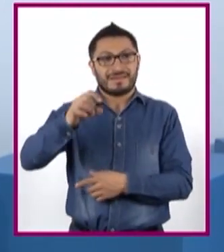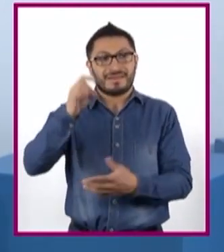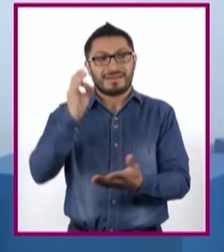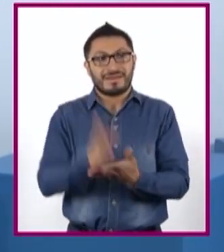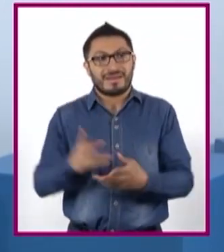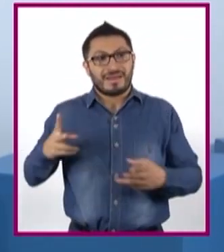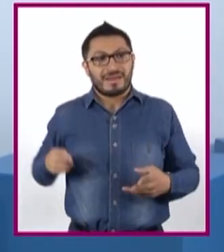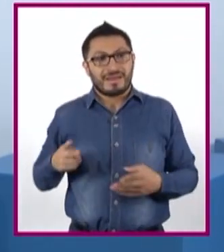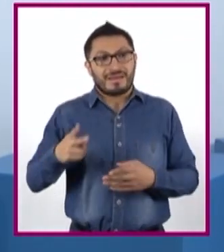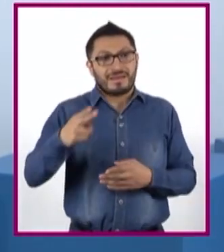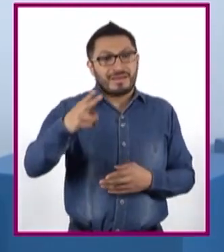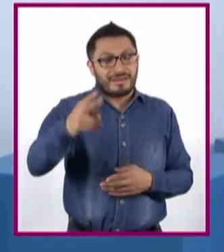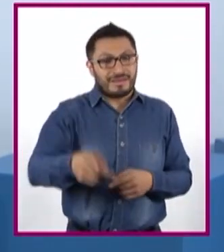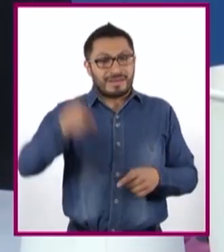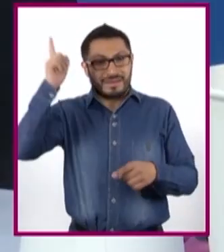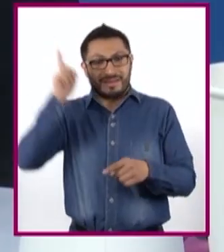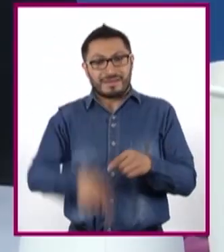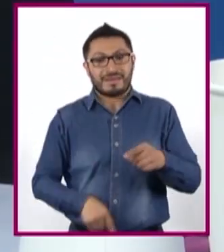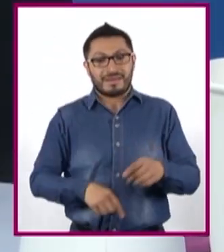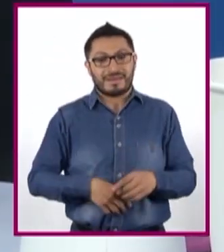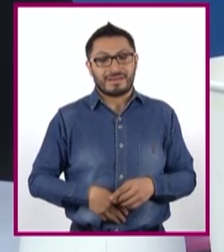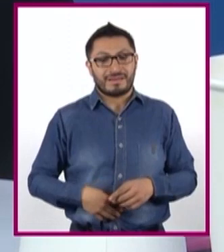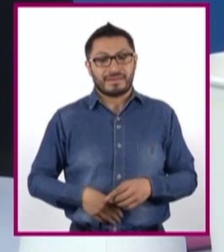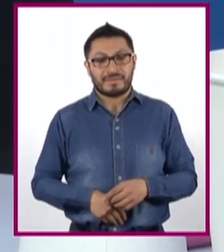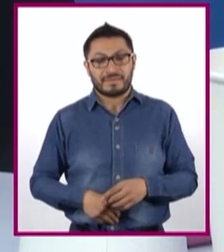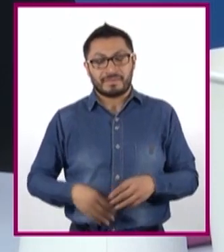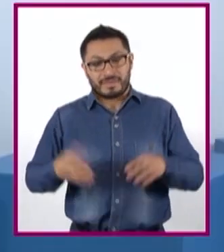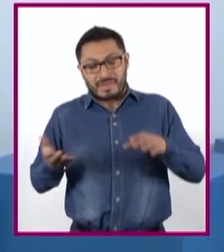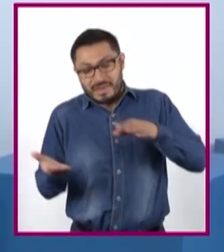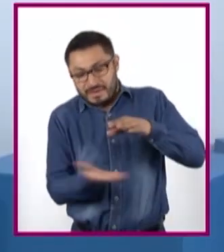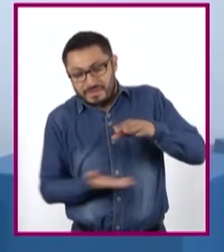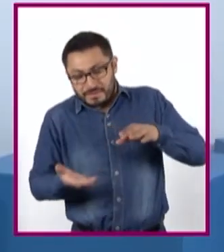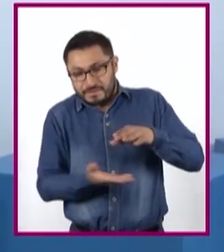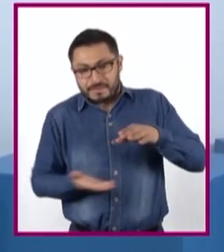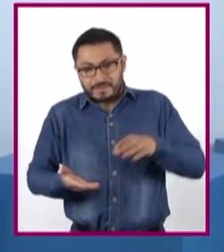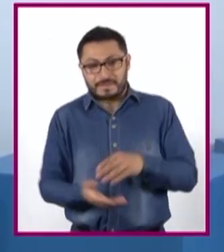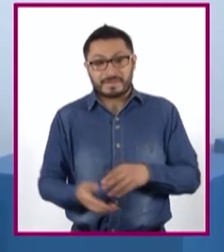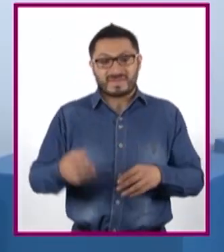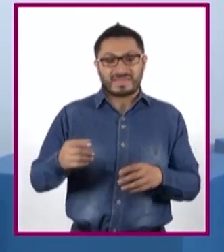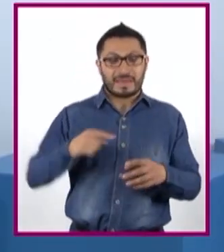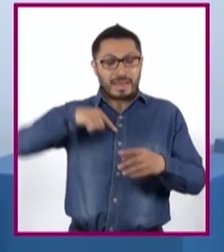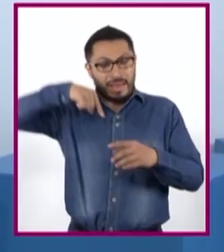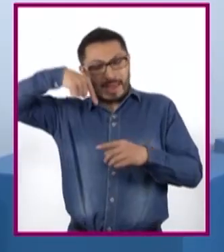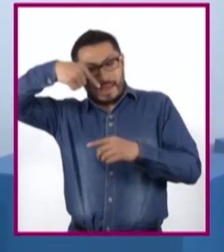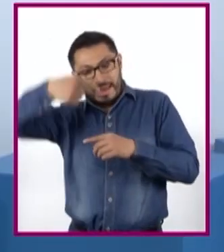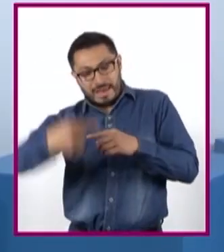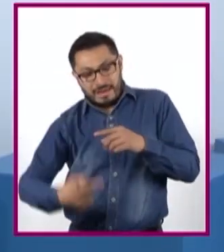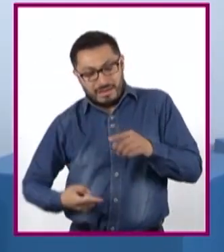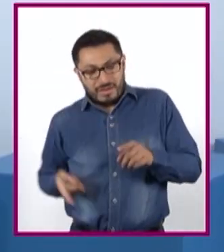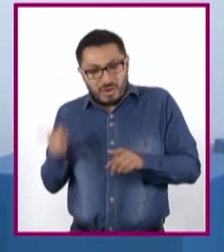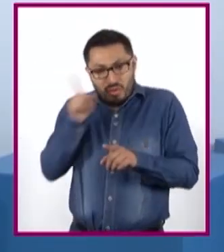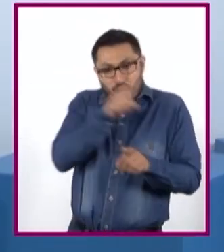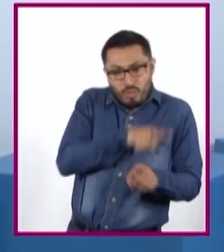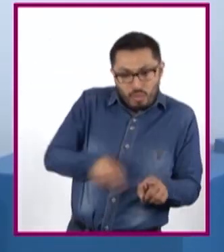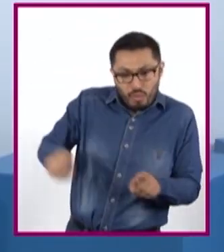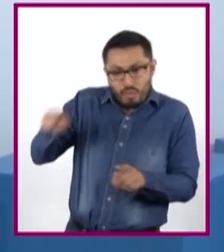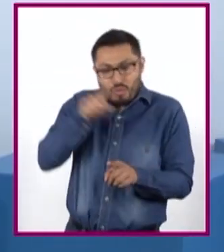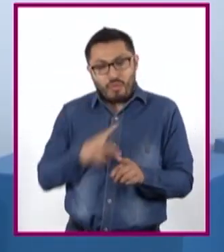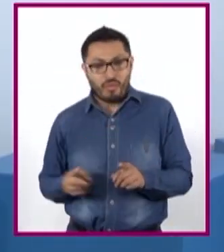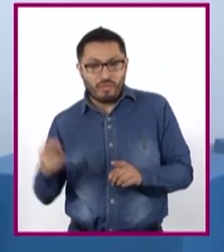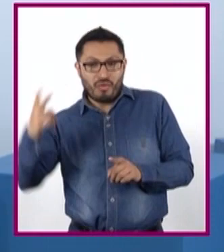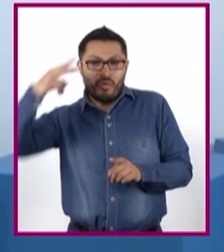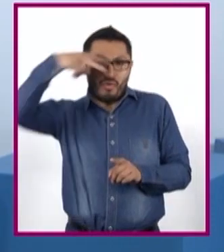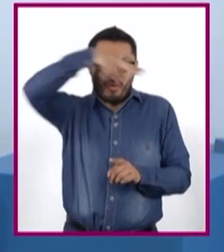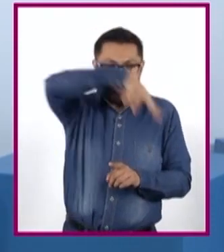las tijeras retiraremos la parte inferior alrededor de la lata o de la circunferencia que